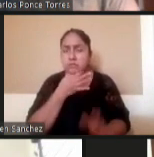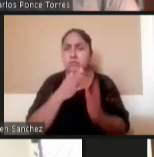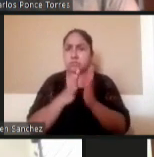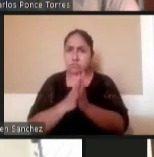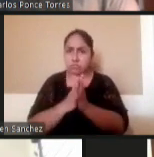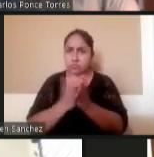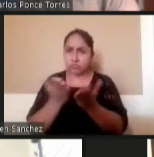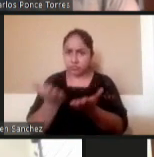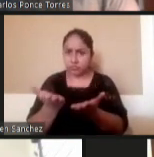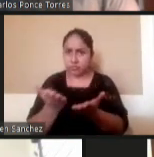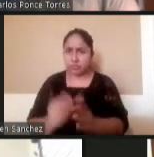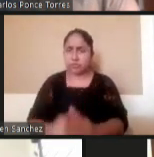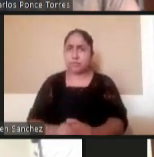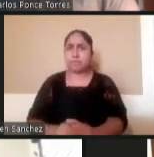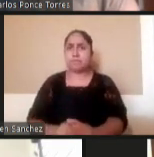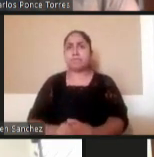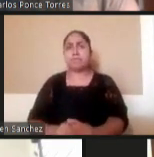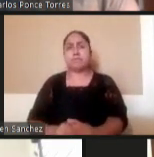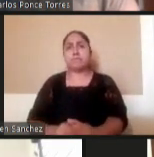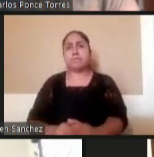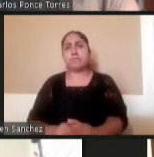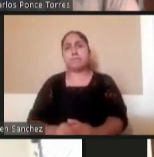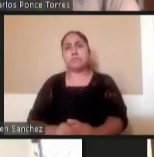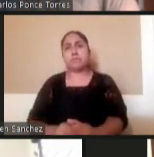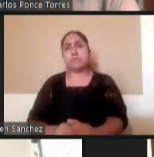la escuchamos.